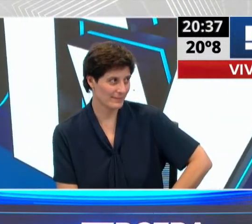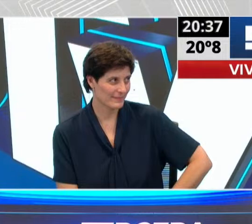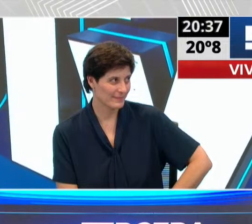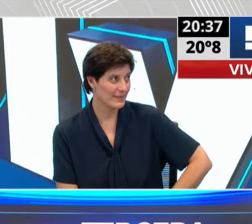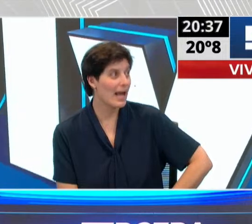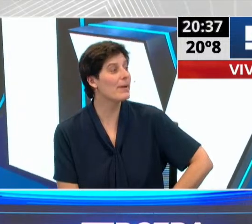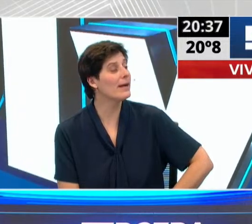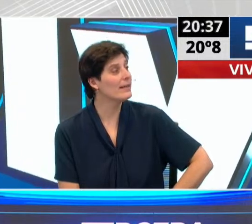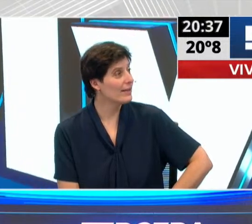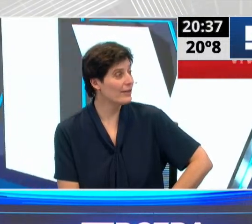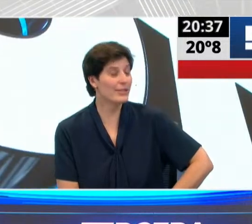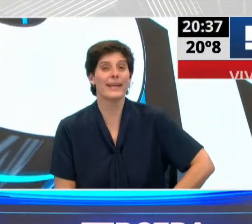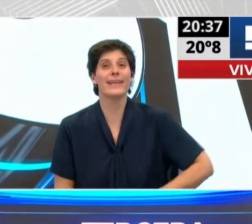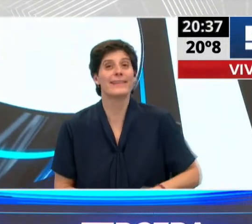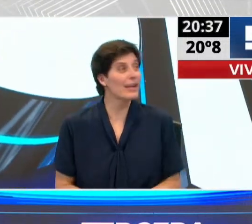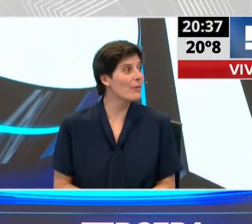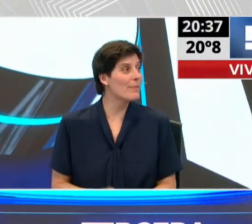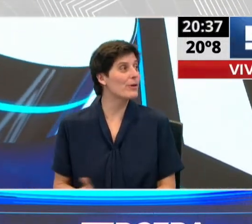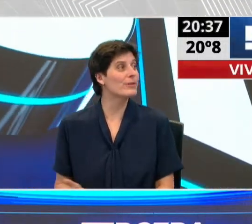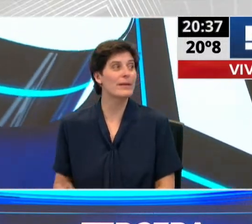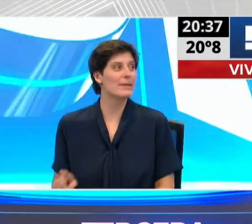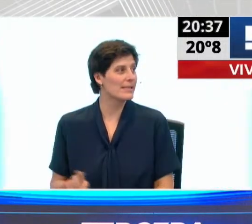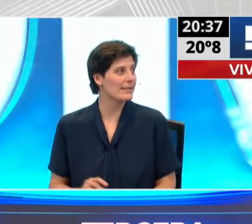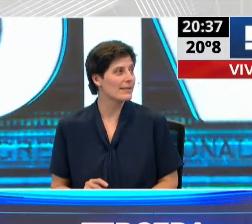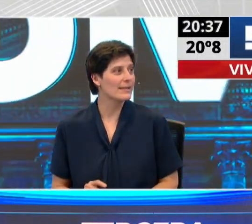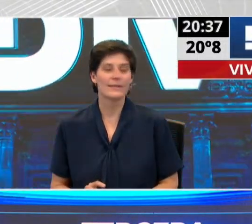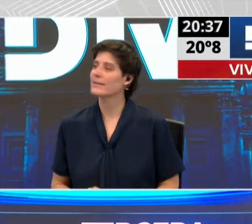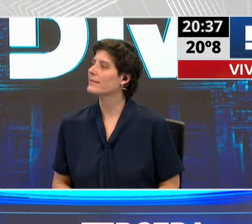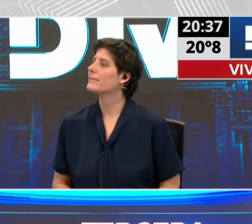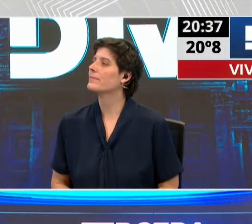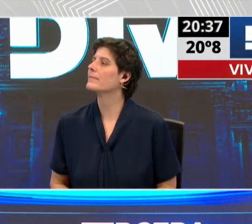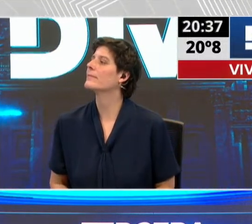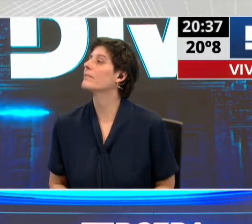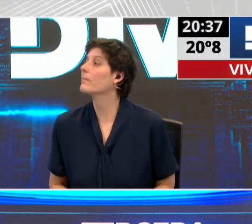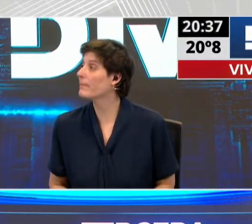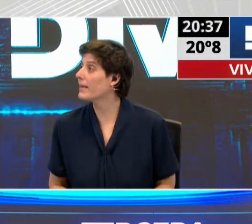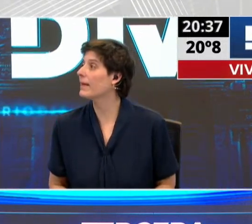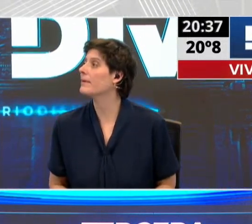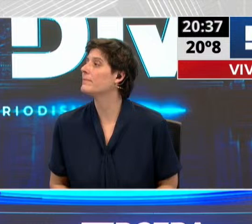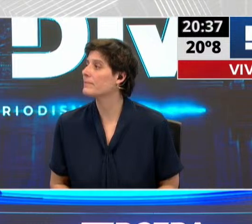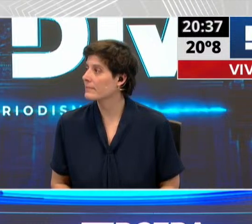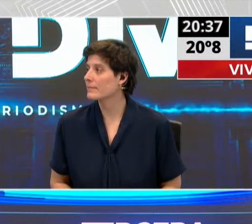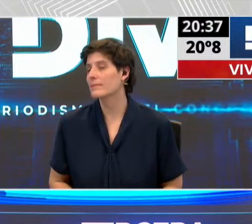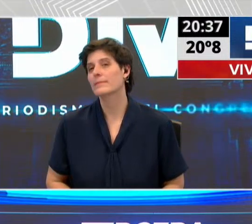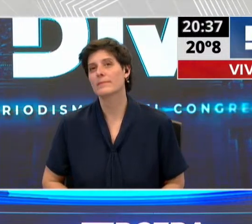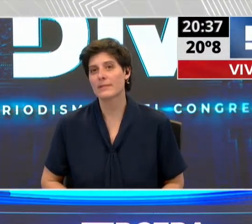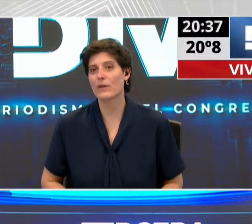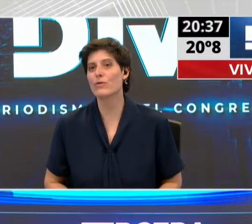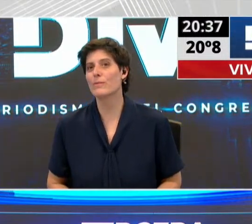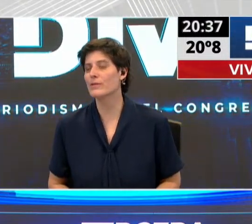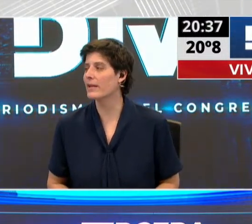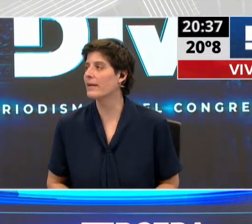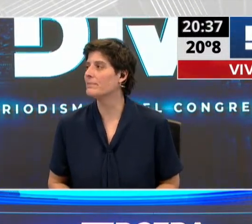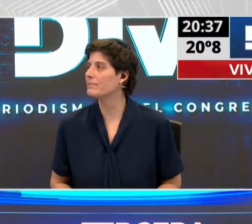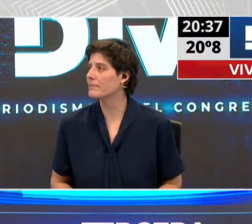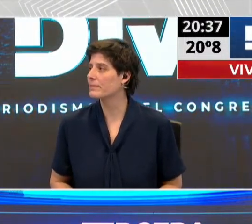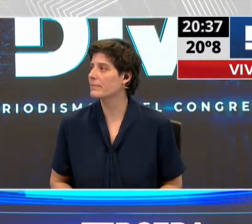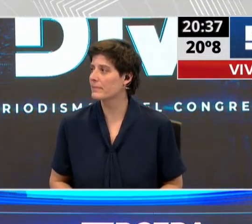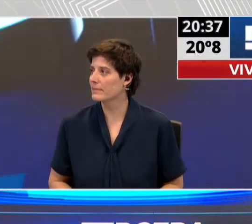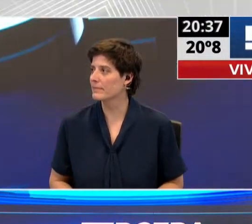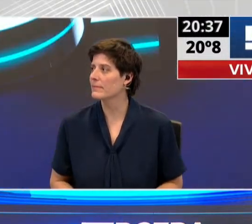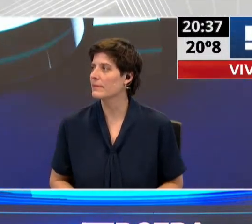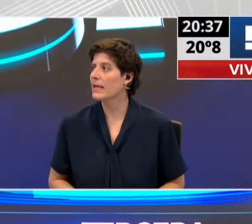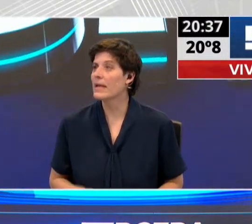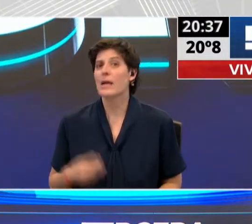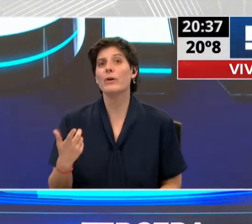90 días. Después vemos qué pasa. O sea que es tregua por 3 meses. Tregua por las extraordinarias. Y después vemos. Según cómo siga.